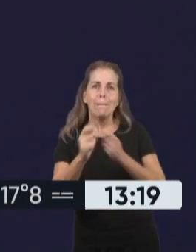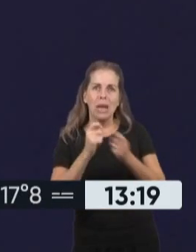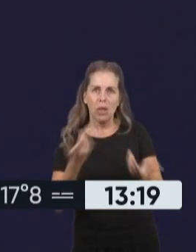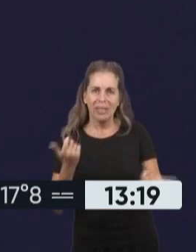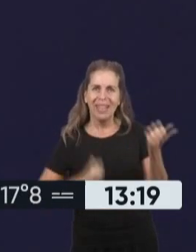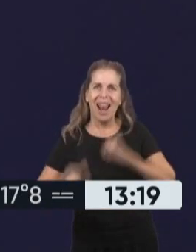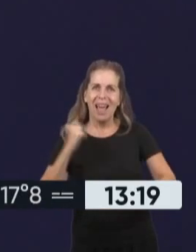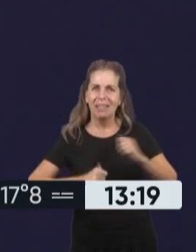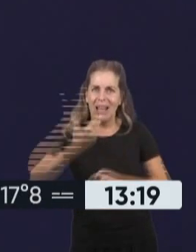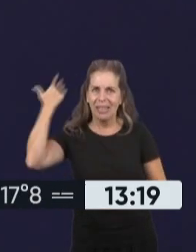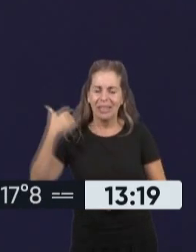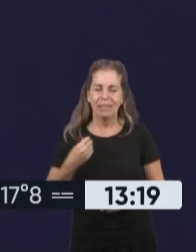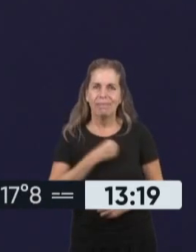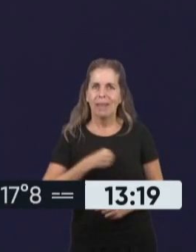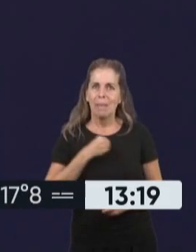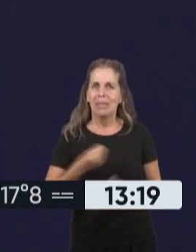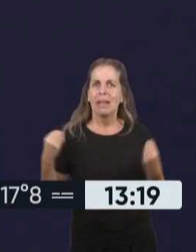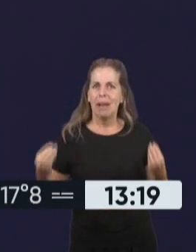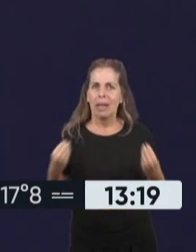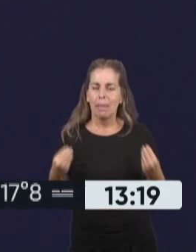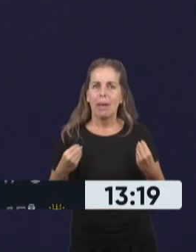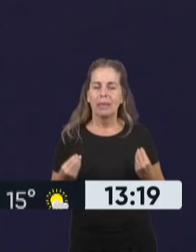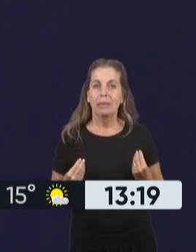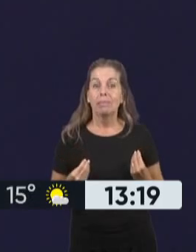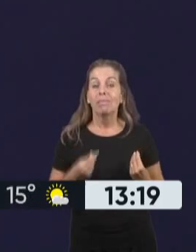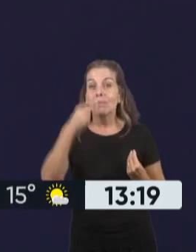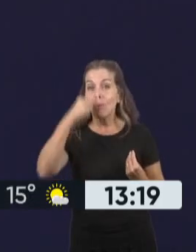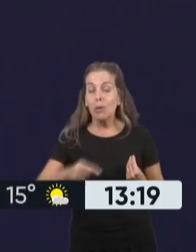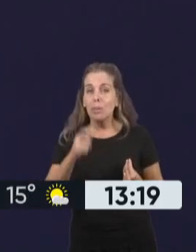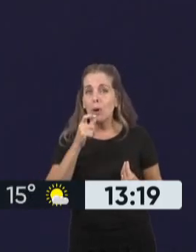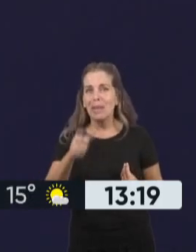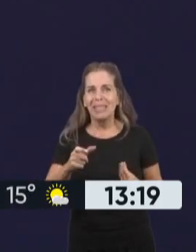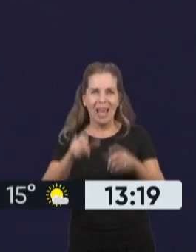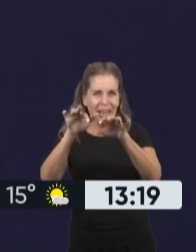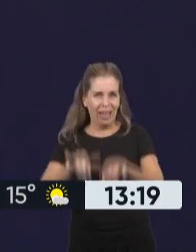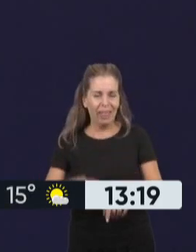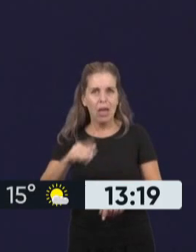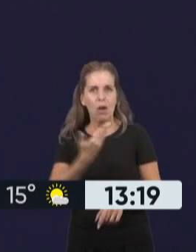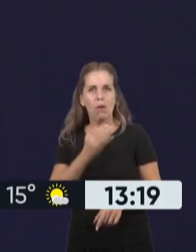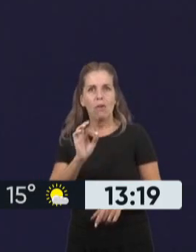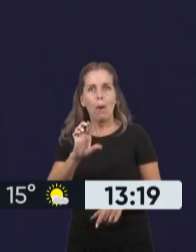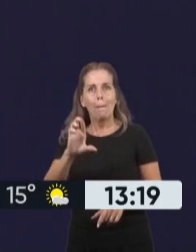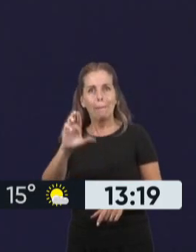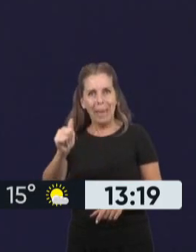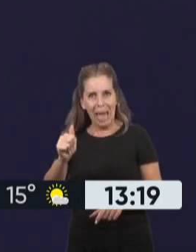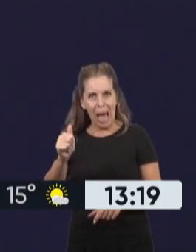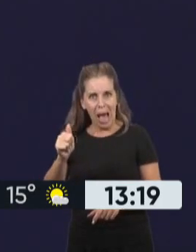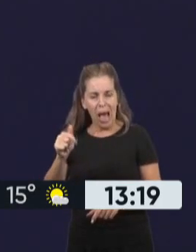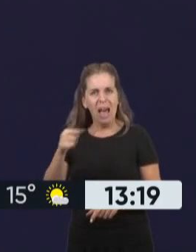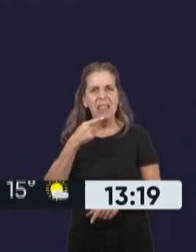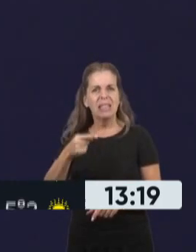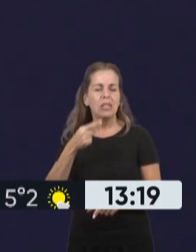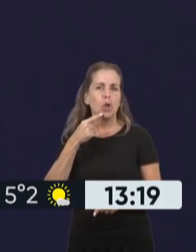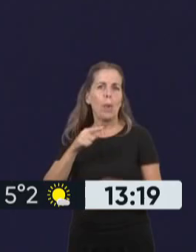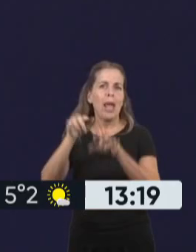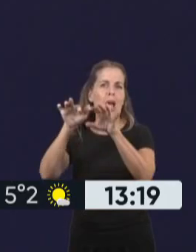Lamentablemente, el último mensaje de FOPEA, se ocupa de un código de ética, de no